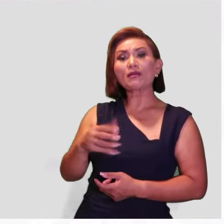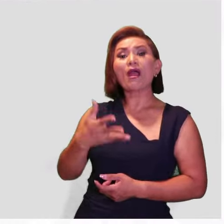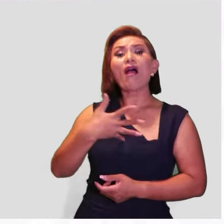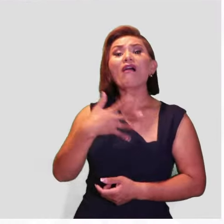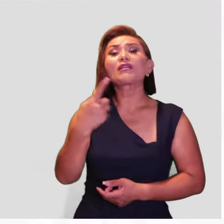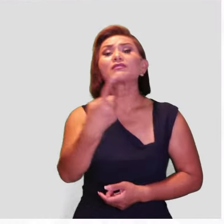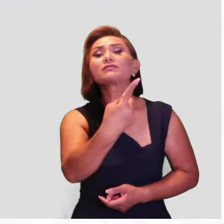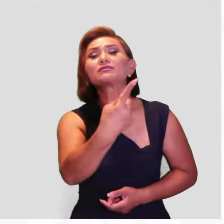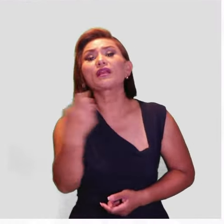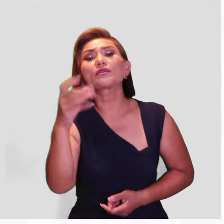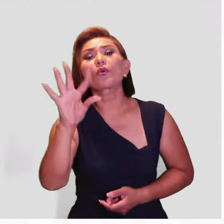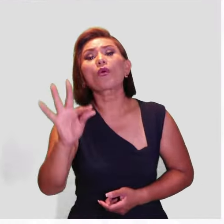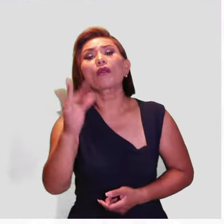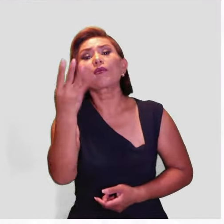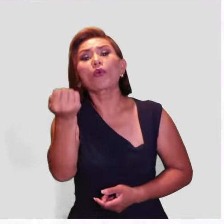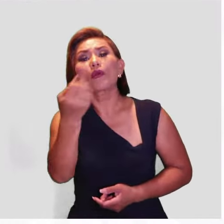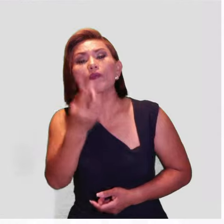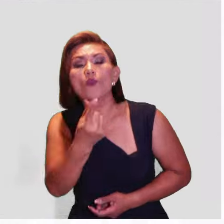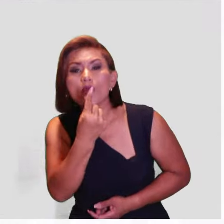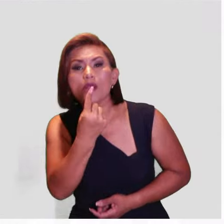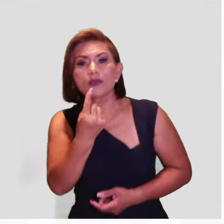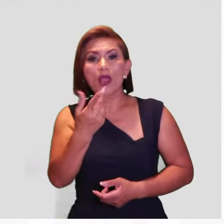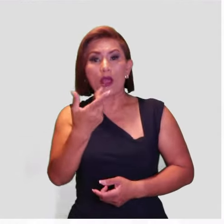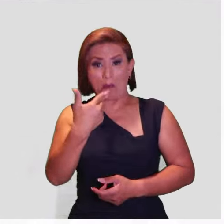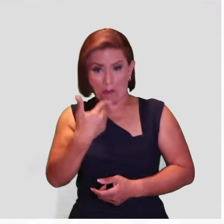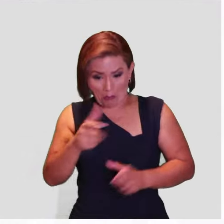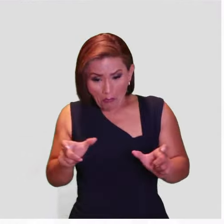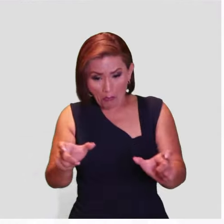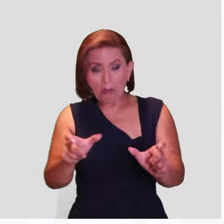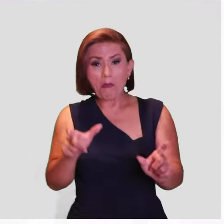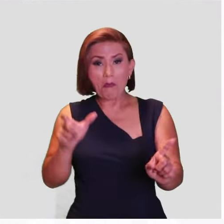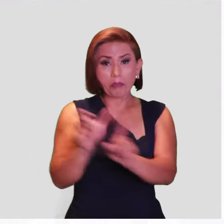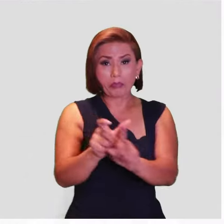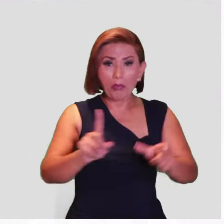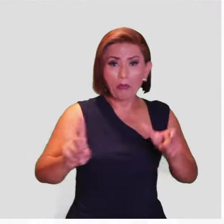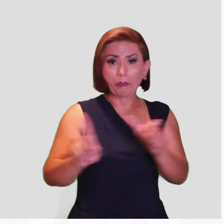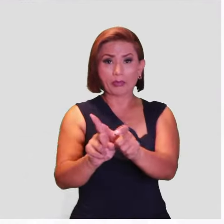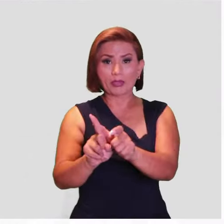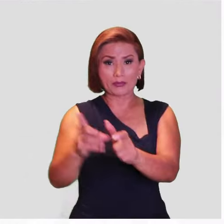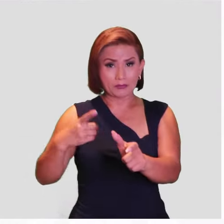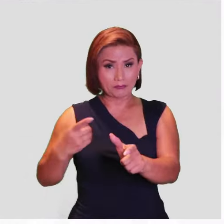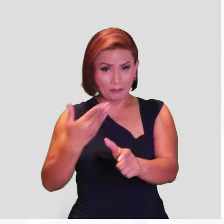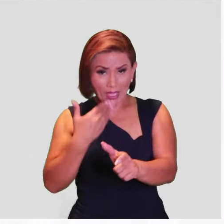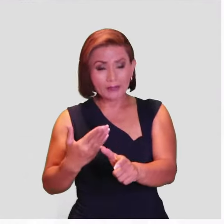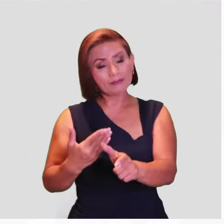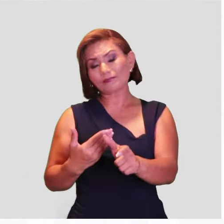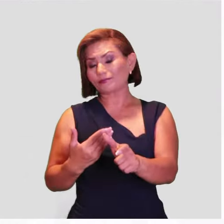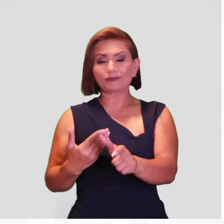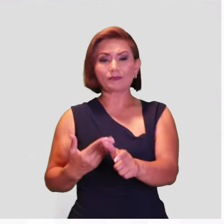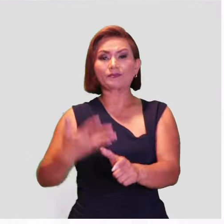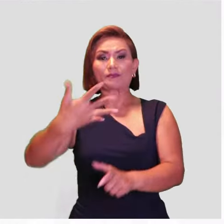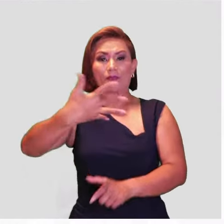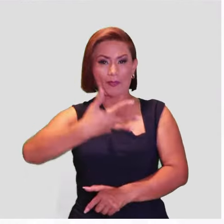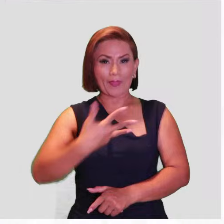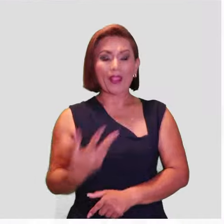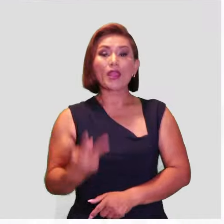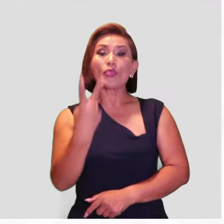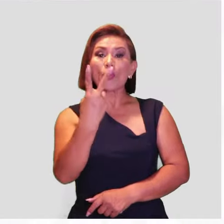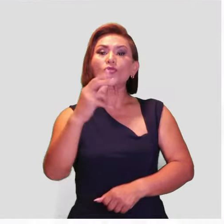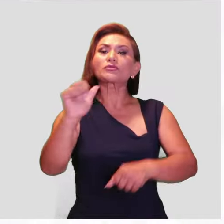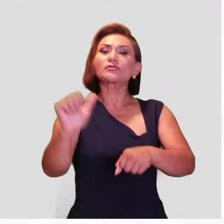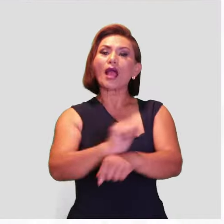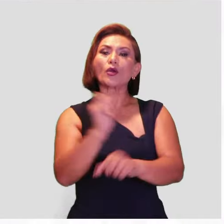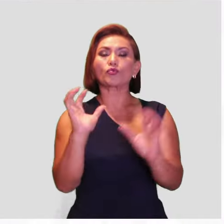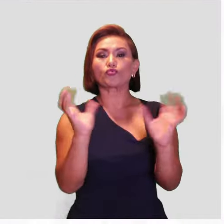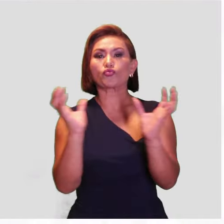149 policías para cuidar a todos los sanjuanenses. Deberíamos de tener 2 patrullas por cada 1,000 habitantes. En San Juan del